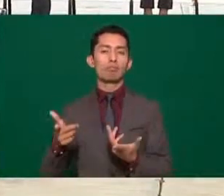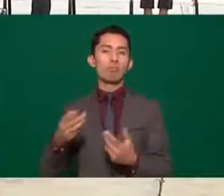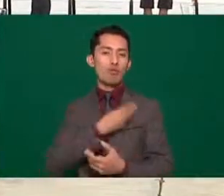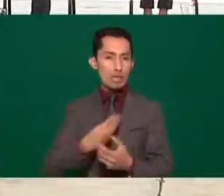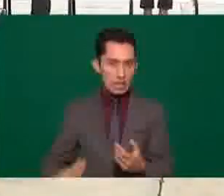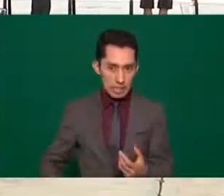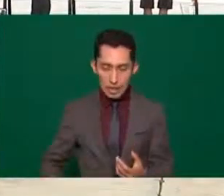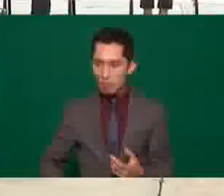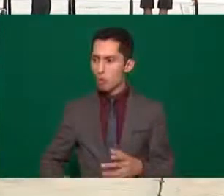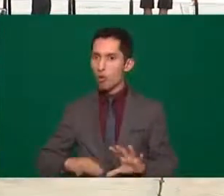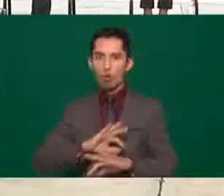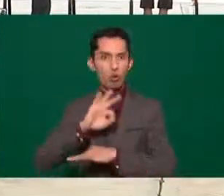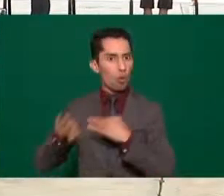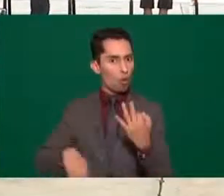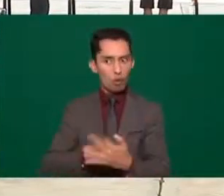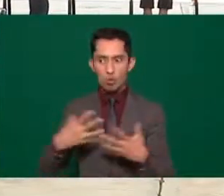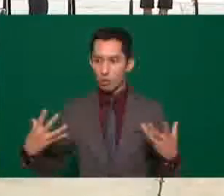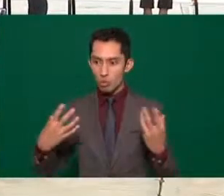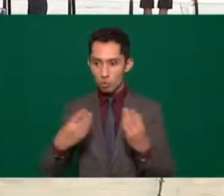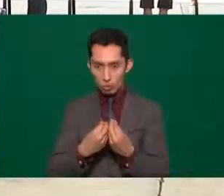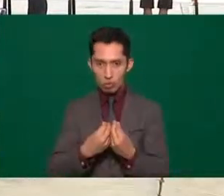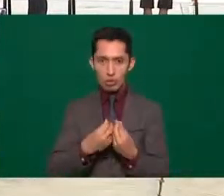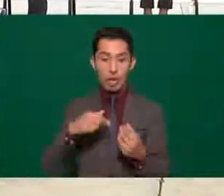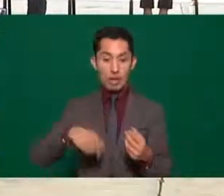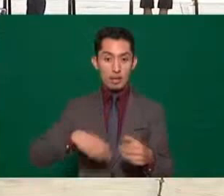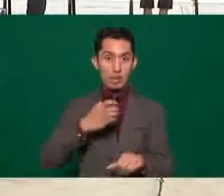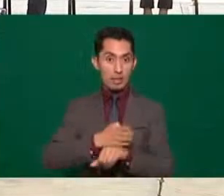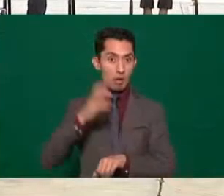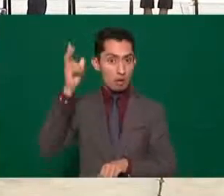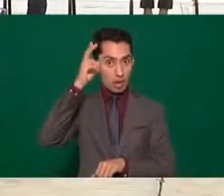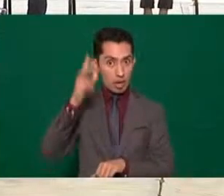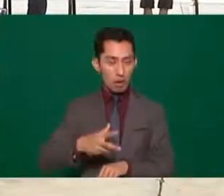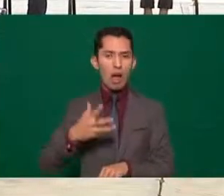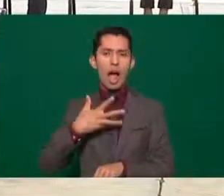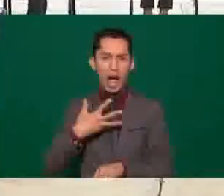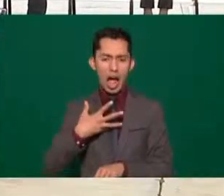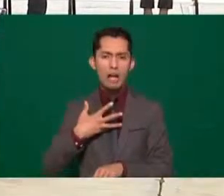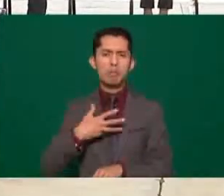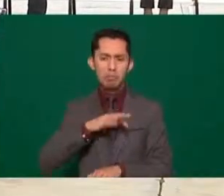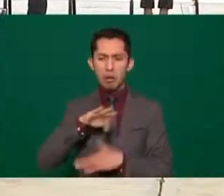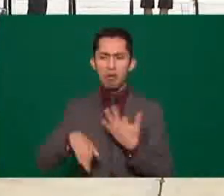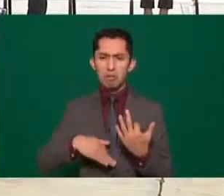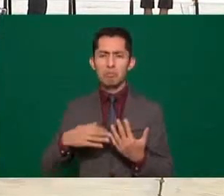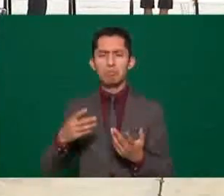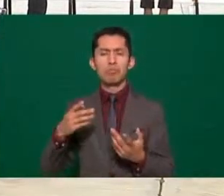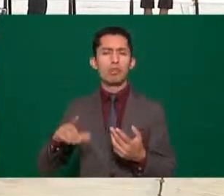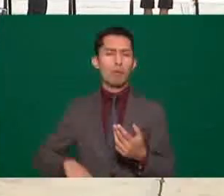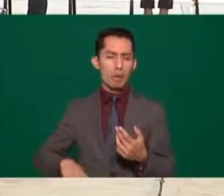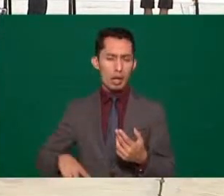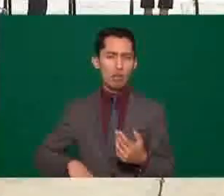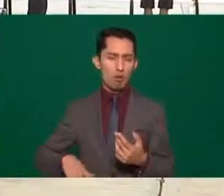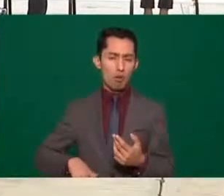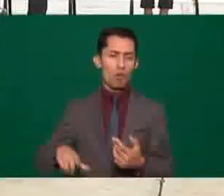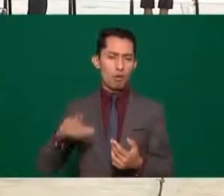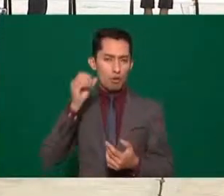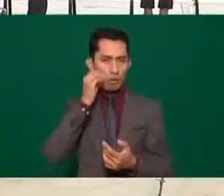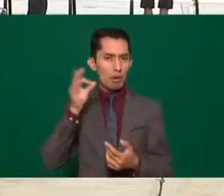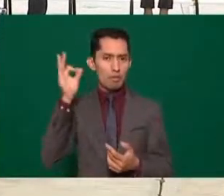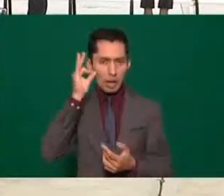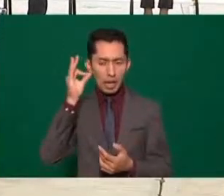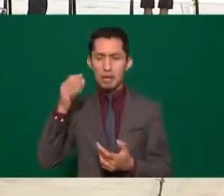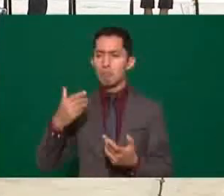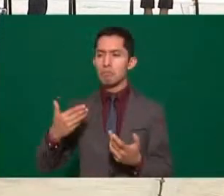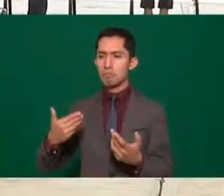Aquí, en el caso de Hidalgo, tenemos muy buena relación con el gobernador Omar